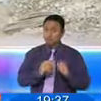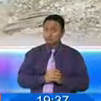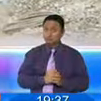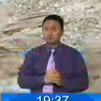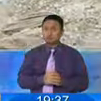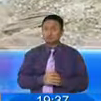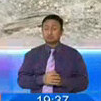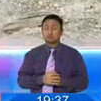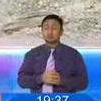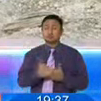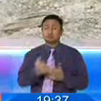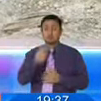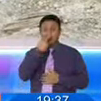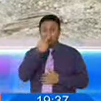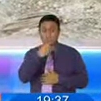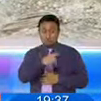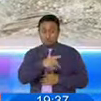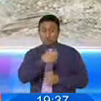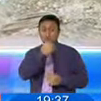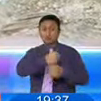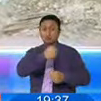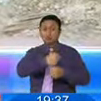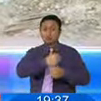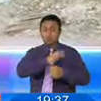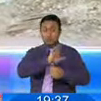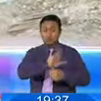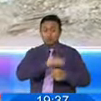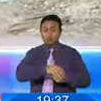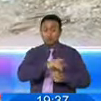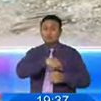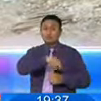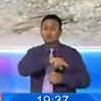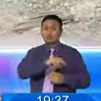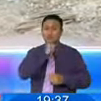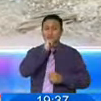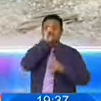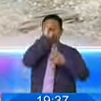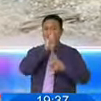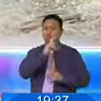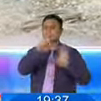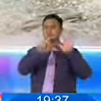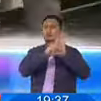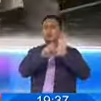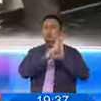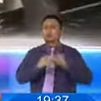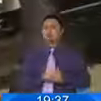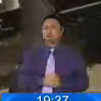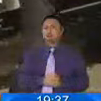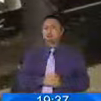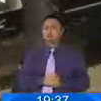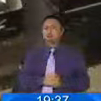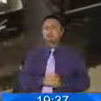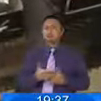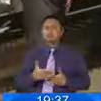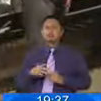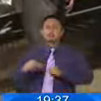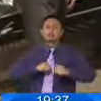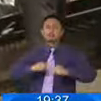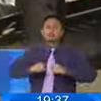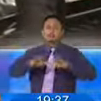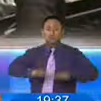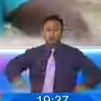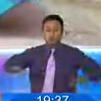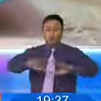que está realizando un trabajo en el que están incumpliendo la ley minera. En un operativo realizado en